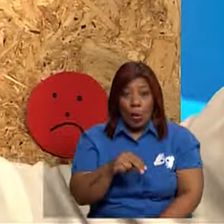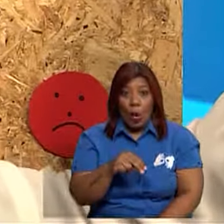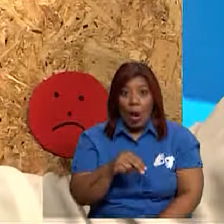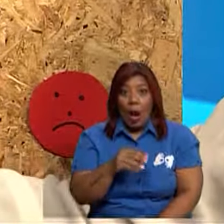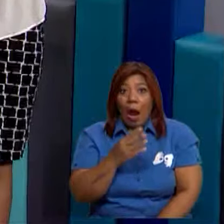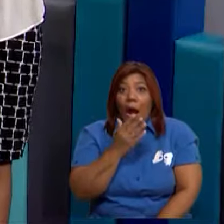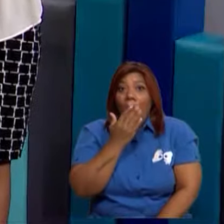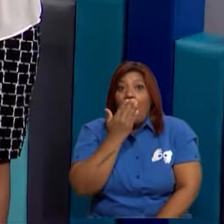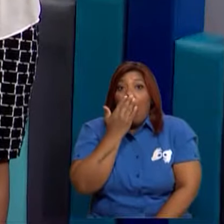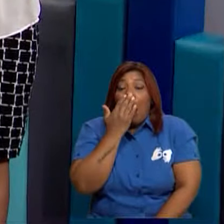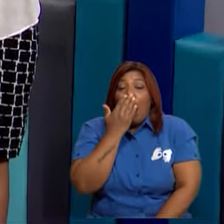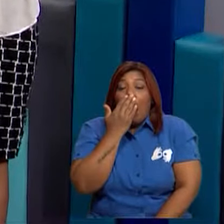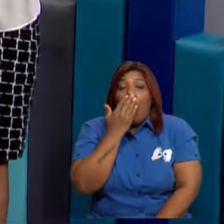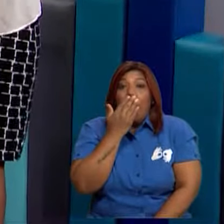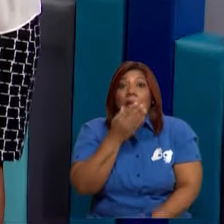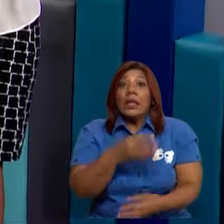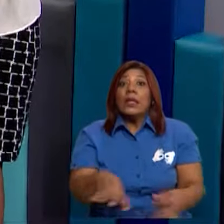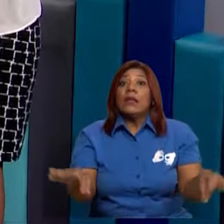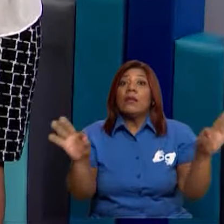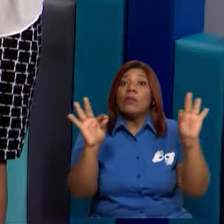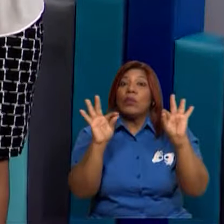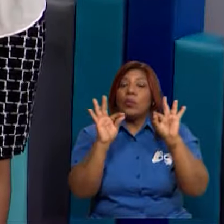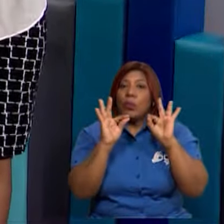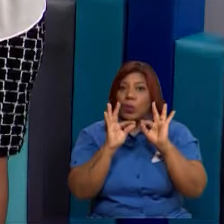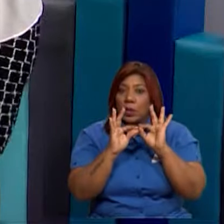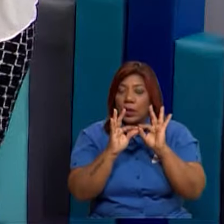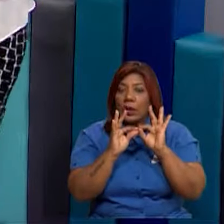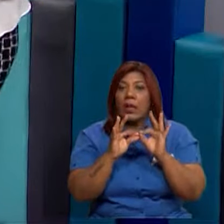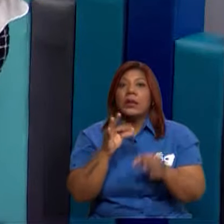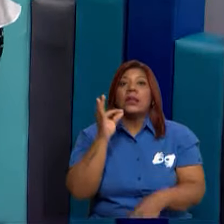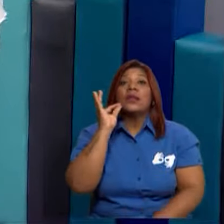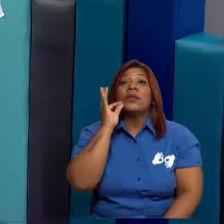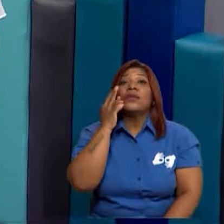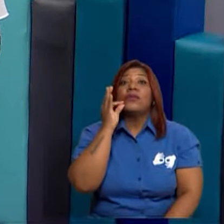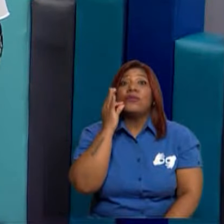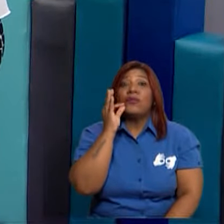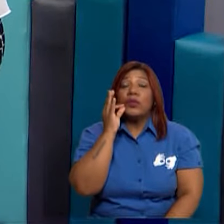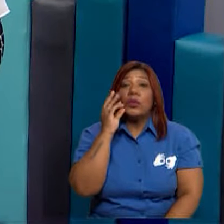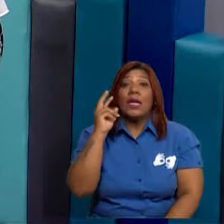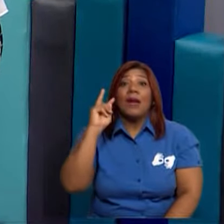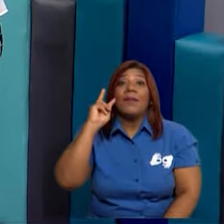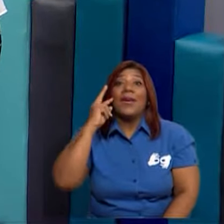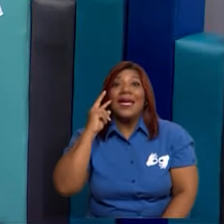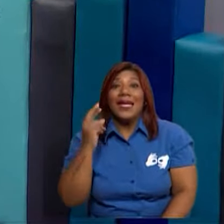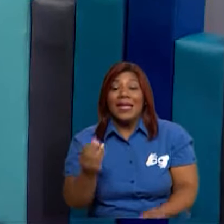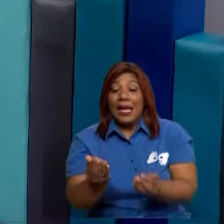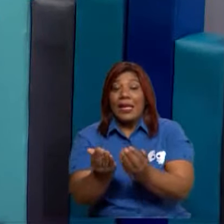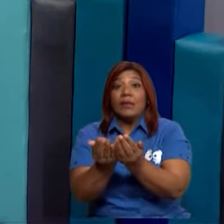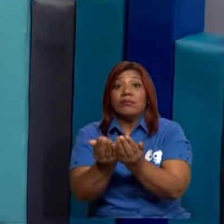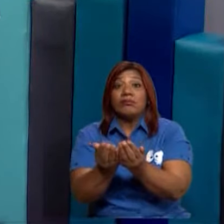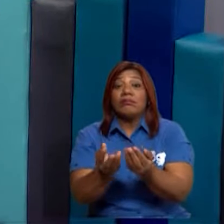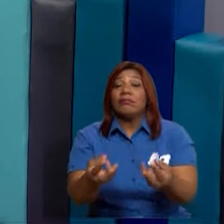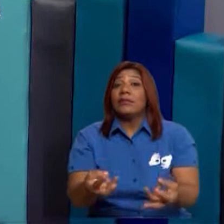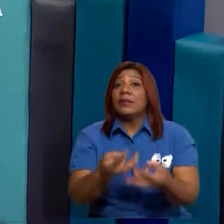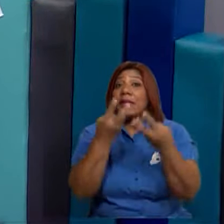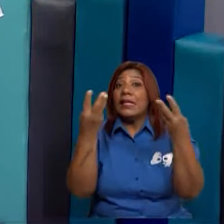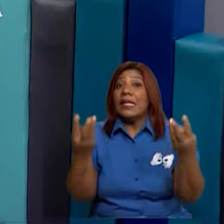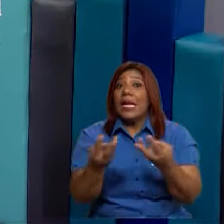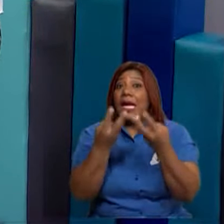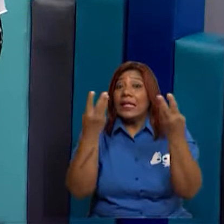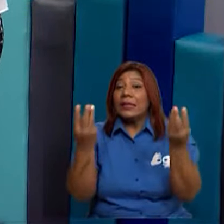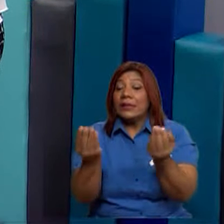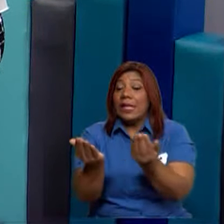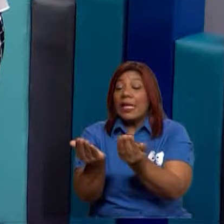No nos gustan mucho los vegetales, nos gustan un poco más las frutas. Entonces, si no lo hicimos, vamos a colocar aquí, tenemos una carita